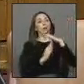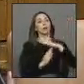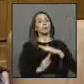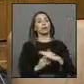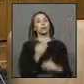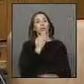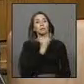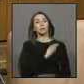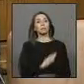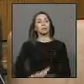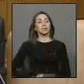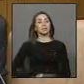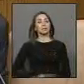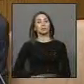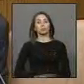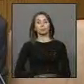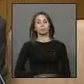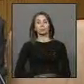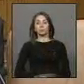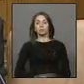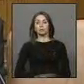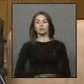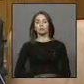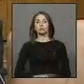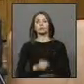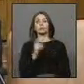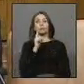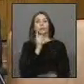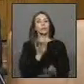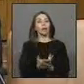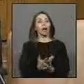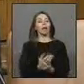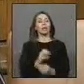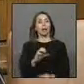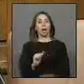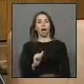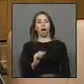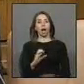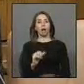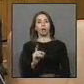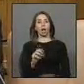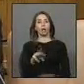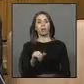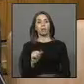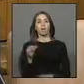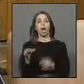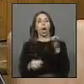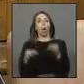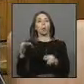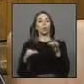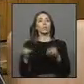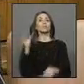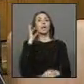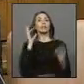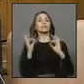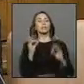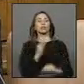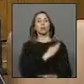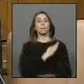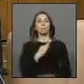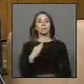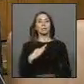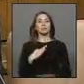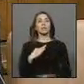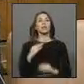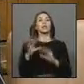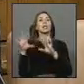Presidente. Tal como tenemos una academia judicial, señora Ministra, que hoy día se preocupa de